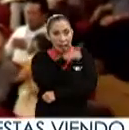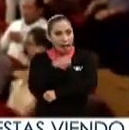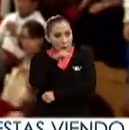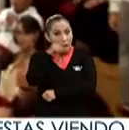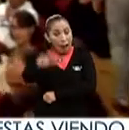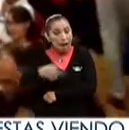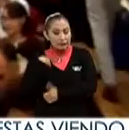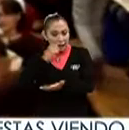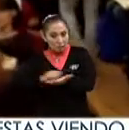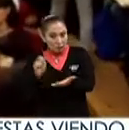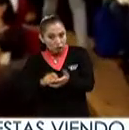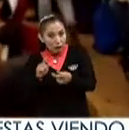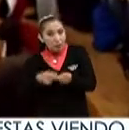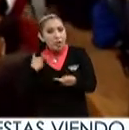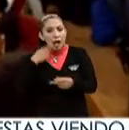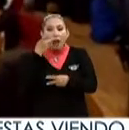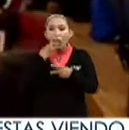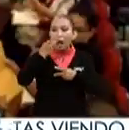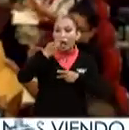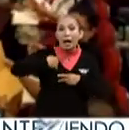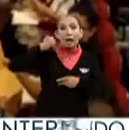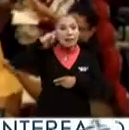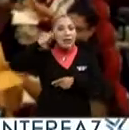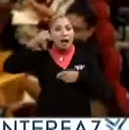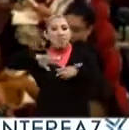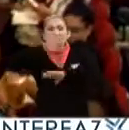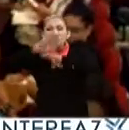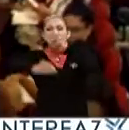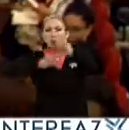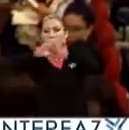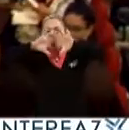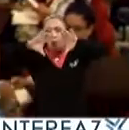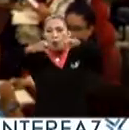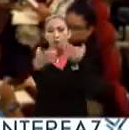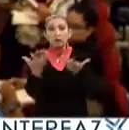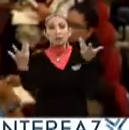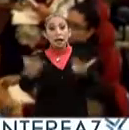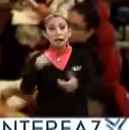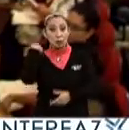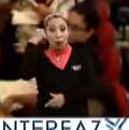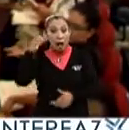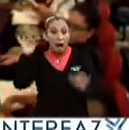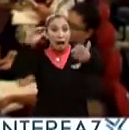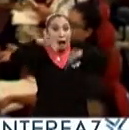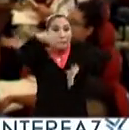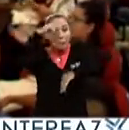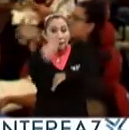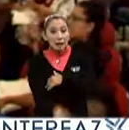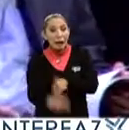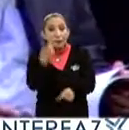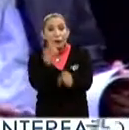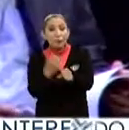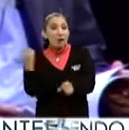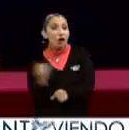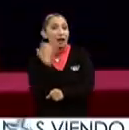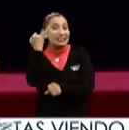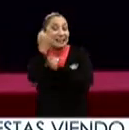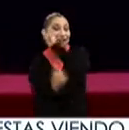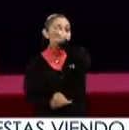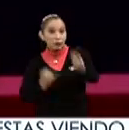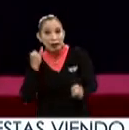lenguas, la escritura y la oralidad indígena alrededor del mundo, se realiza en Oaxaca, México, el primer